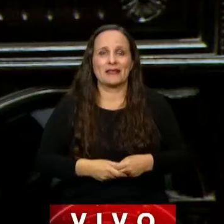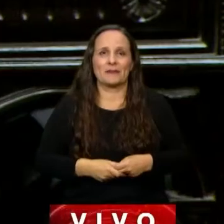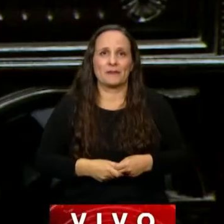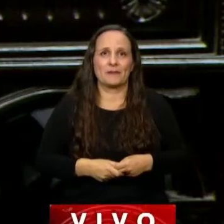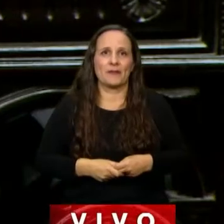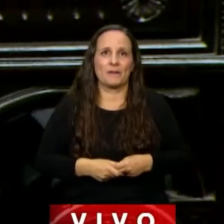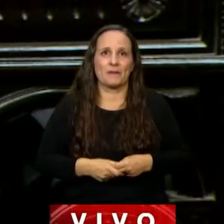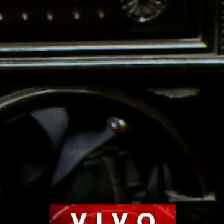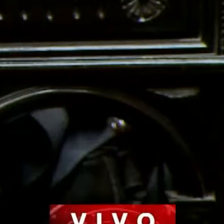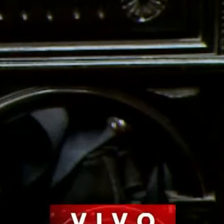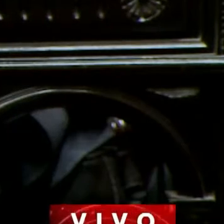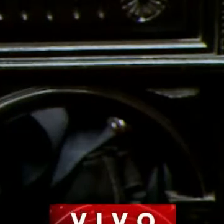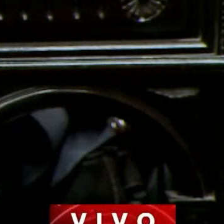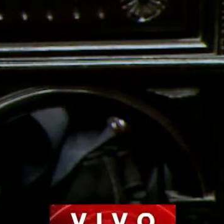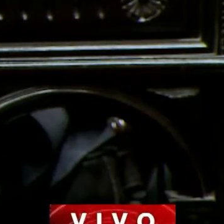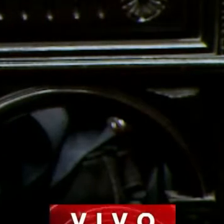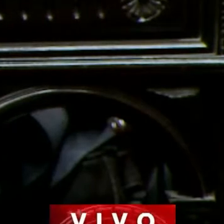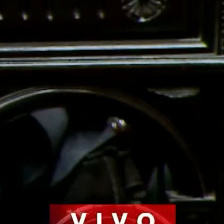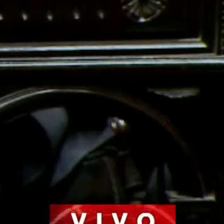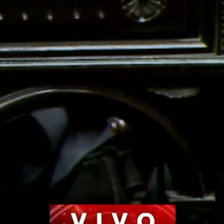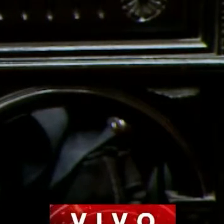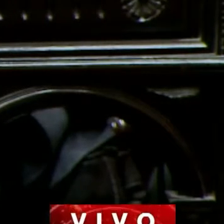en la comisión se incorporaron